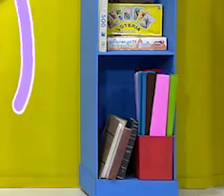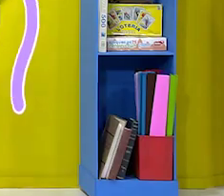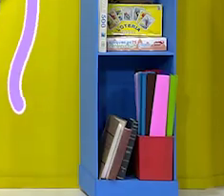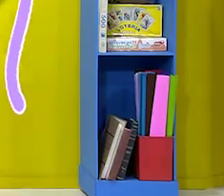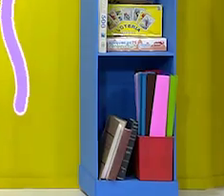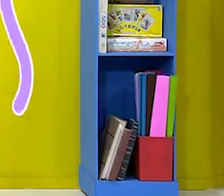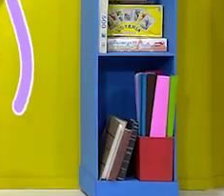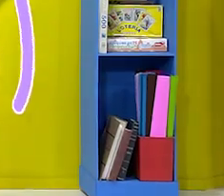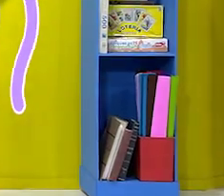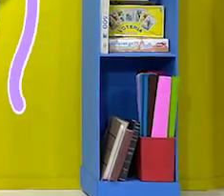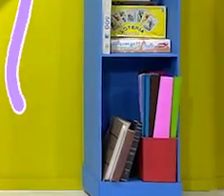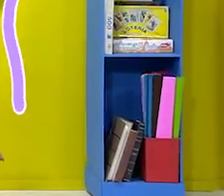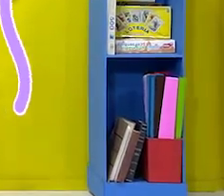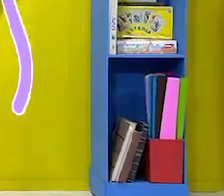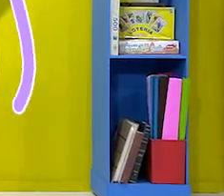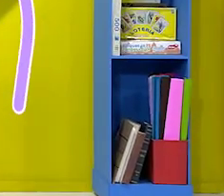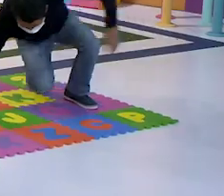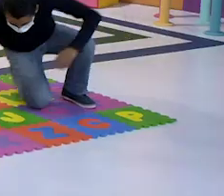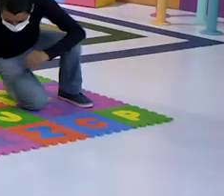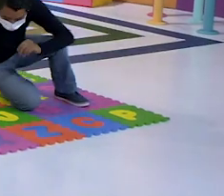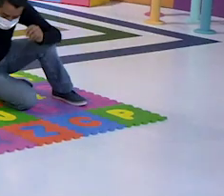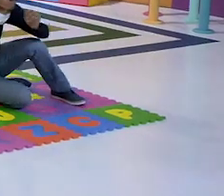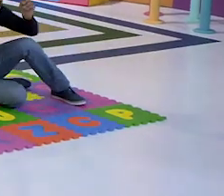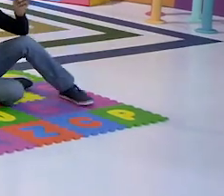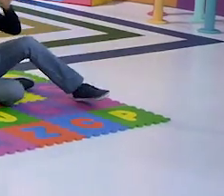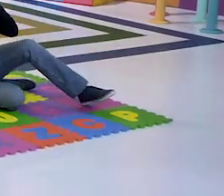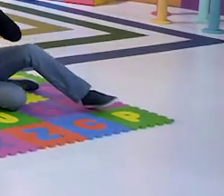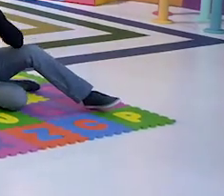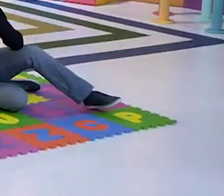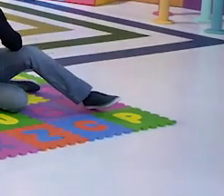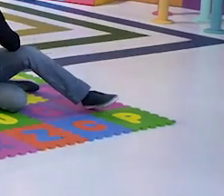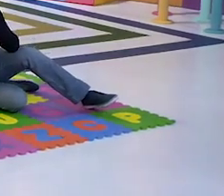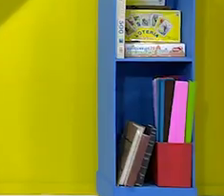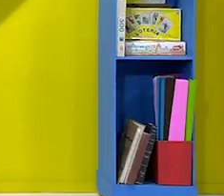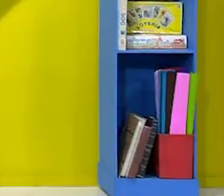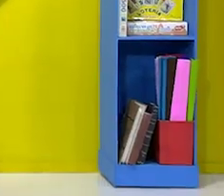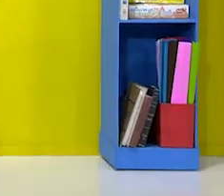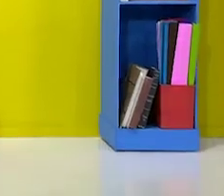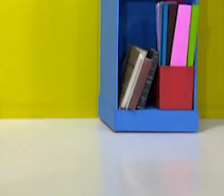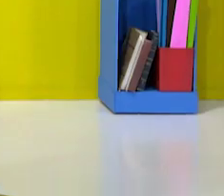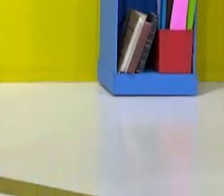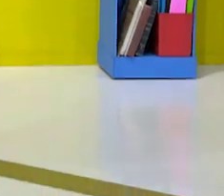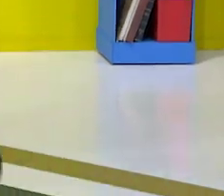El barco. El barco que queda sentado. Como pensando. Y luego.